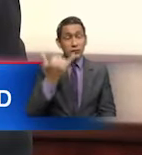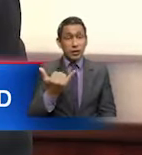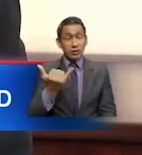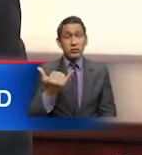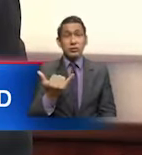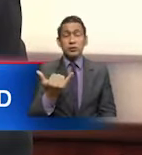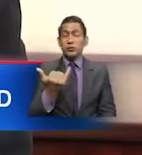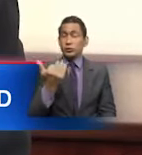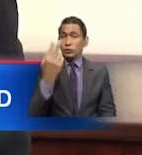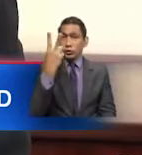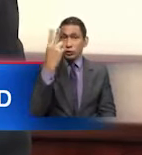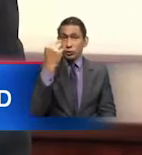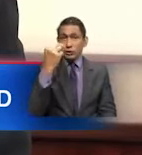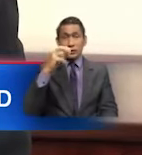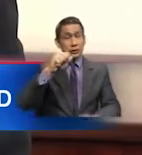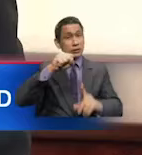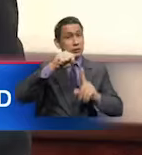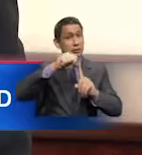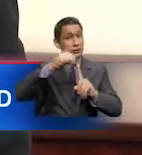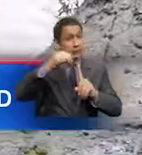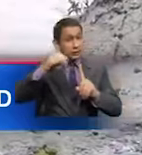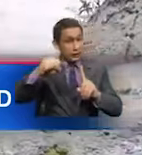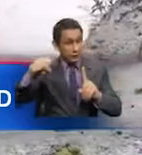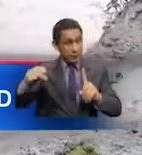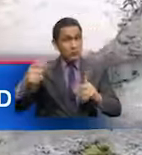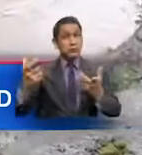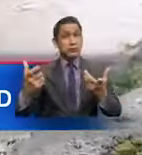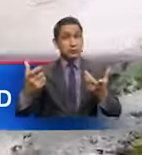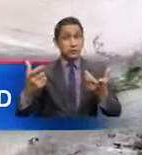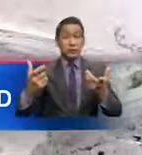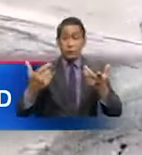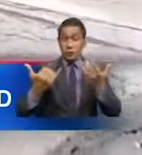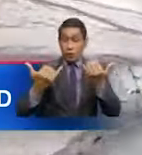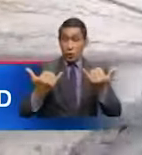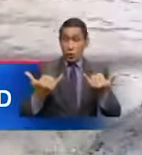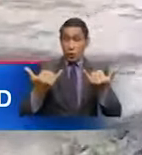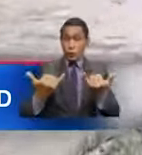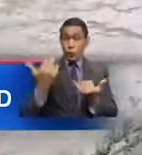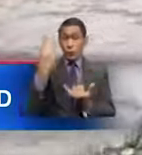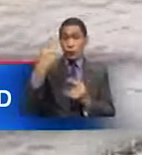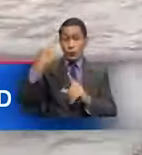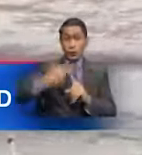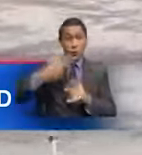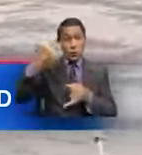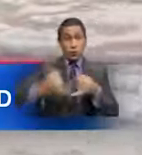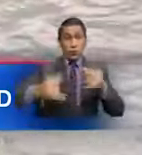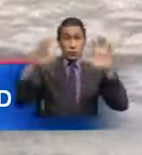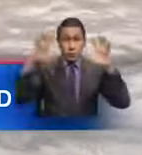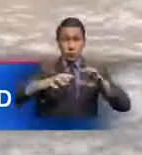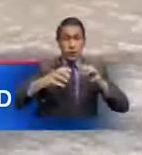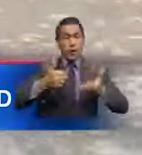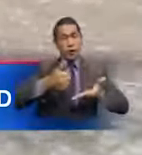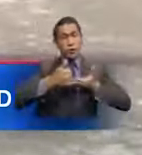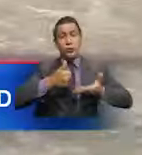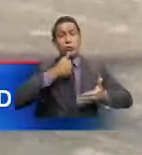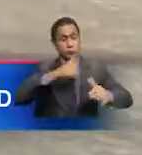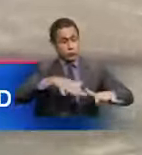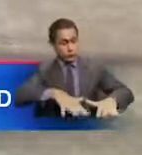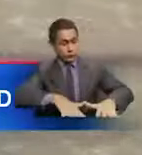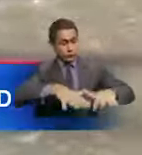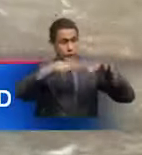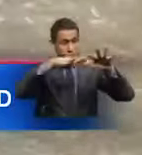hidráulicos, hidroeléctricos principales del país. Las lluvias de los dos últimos meses hicieron que mejoren los niveles de los embalses embalses de las